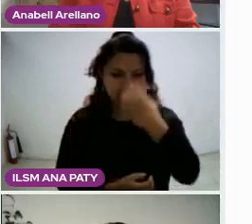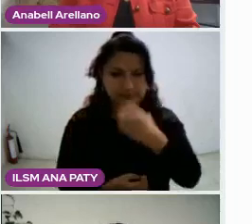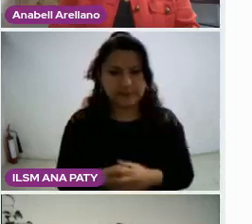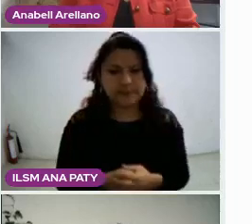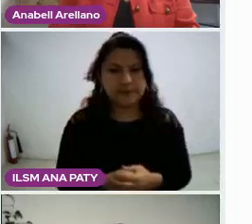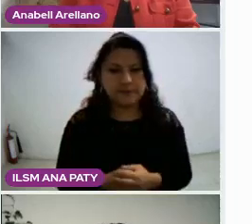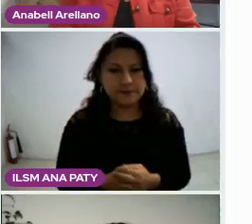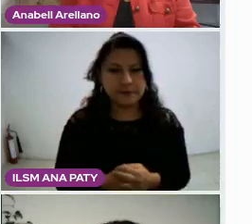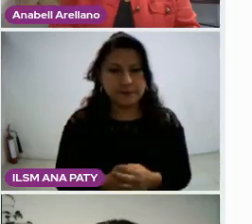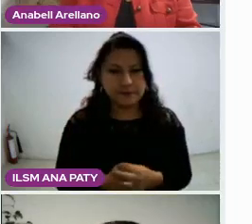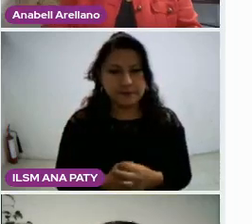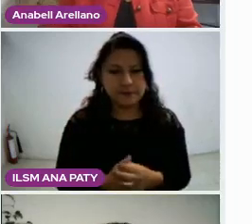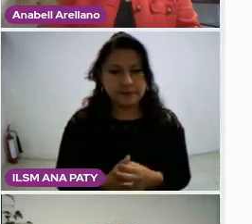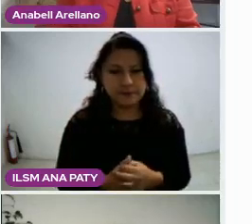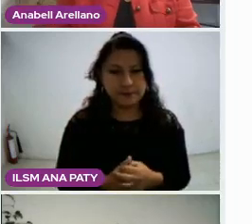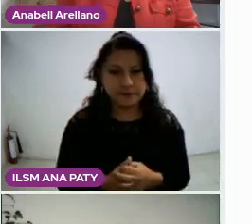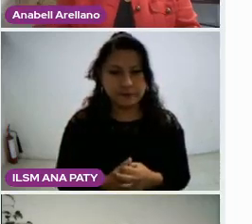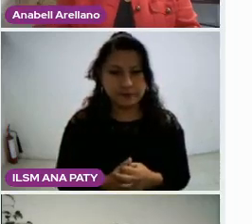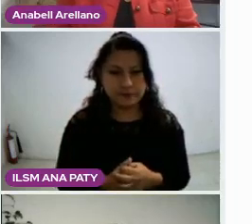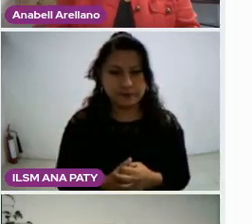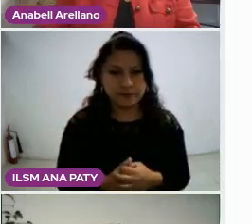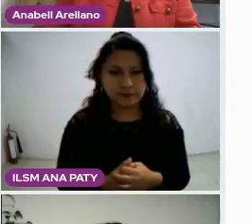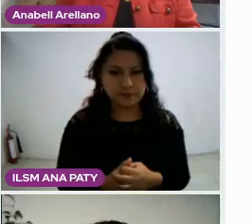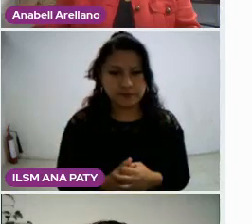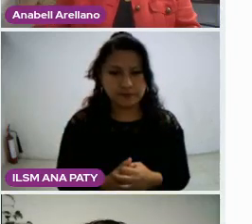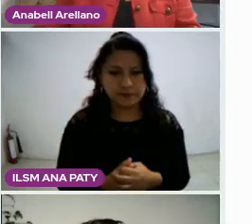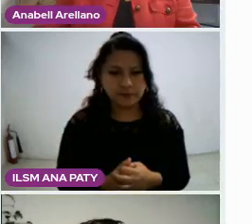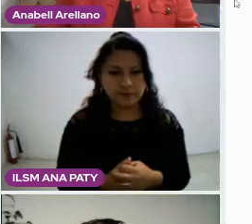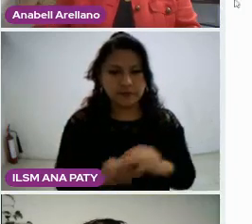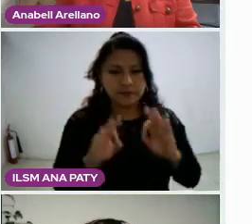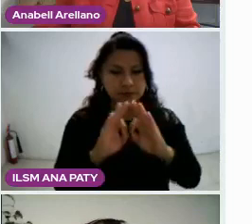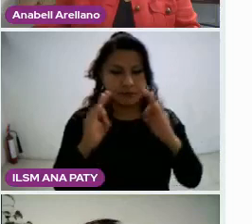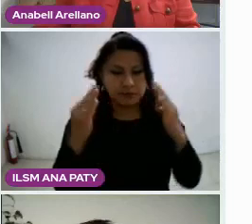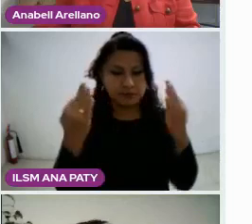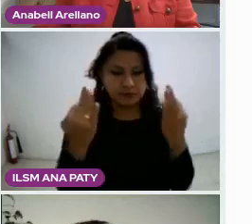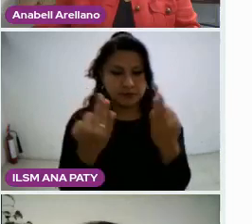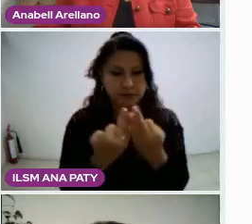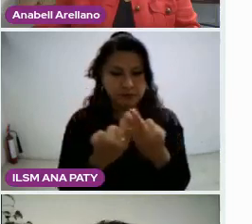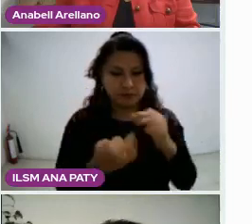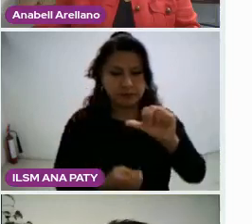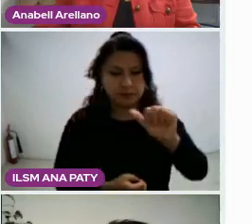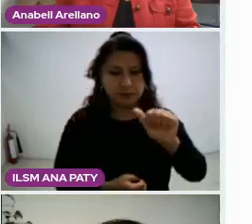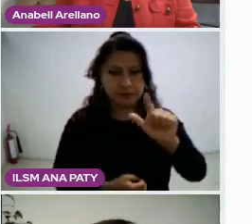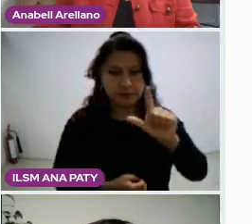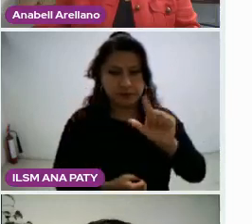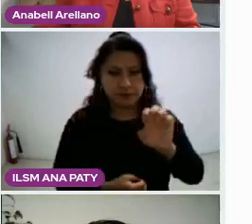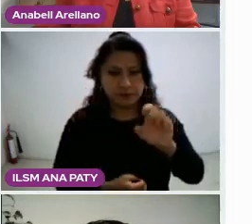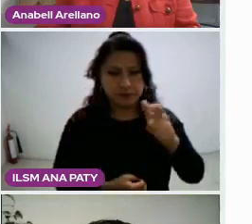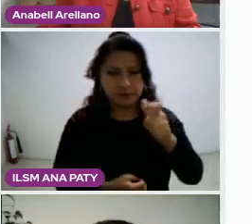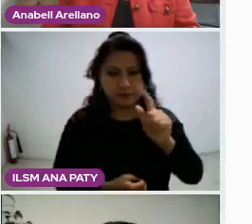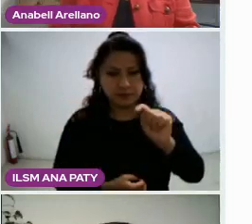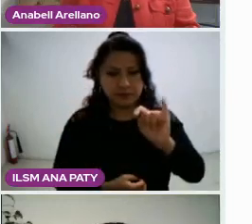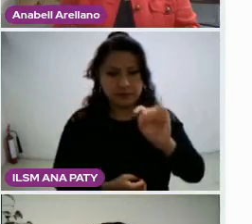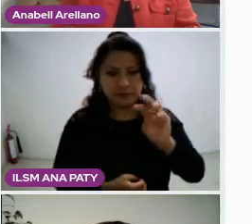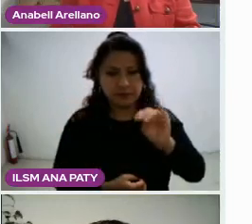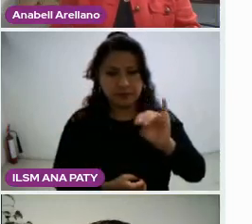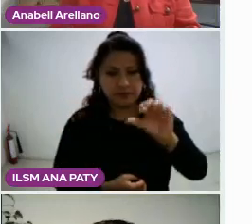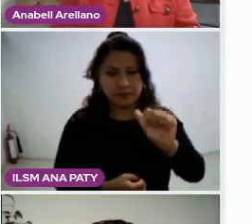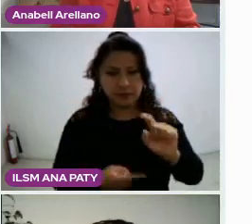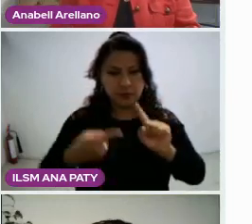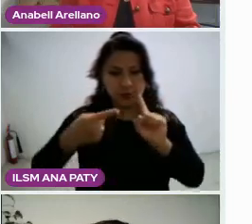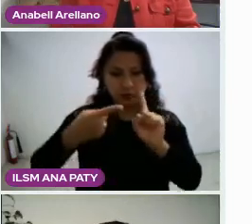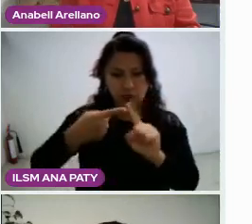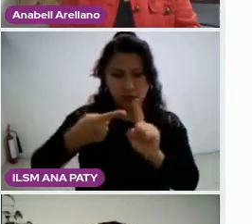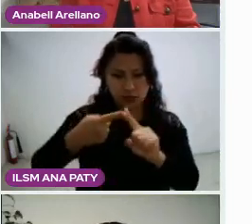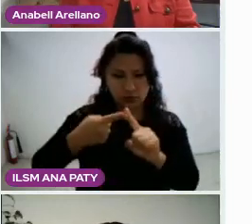Entonces, ¿cuántos tipos de alexitimia hay? Bueno, tenemos como tal lo que es la primaria y la secundaria. Así es